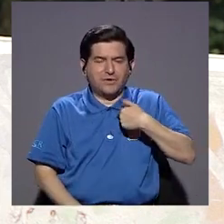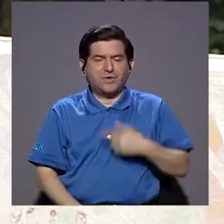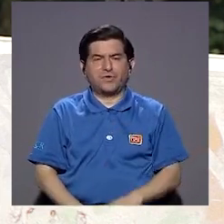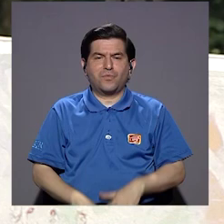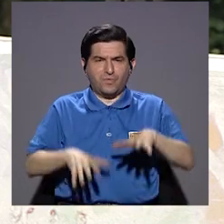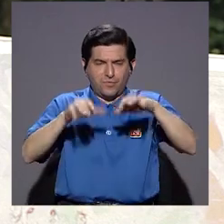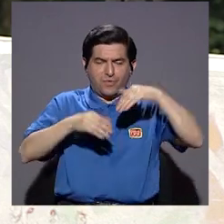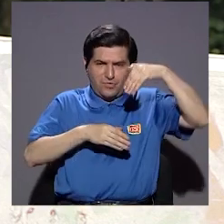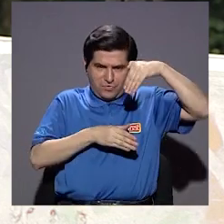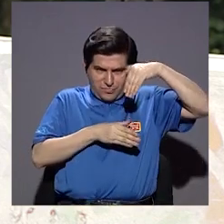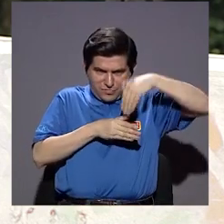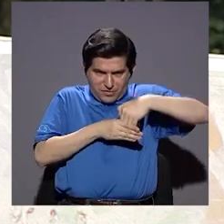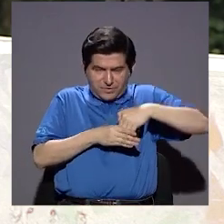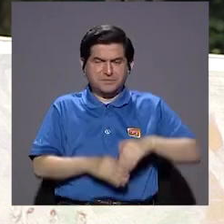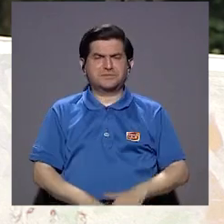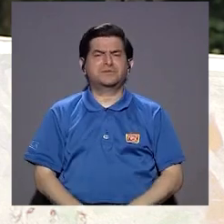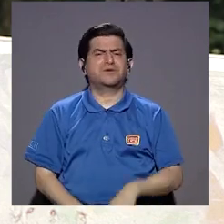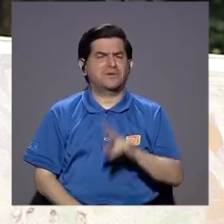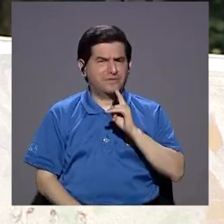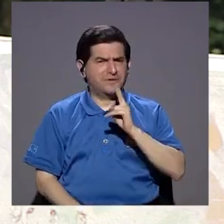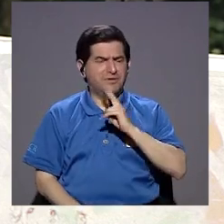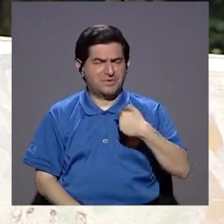lleva la atención adentro, donde uno